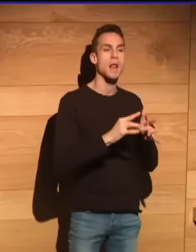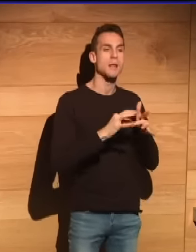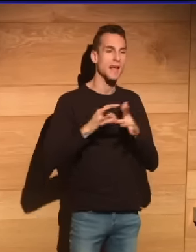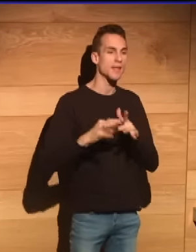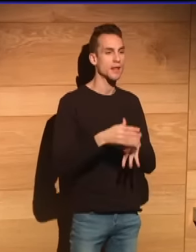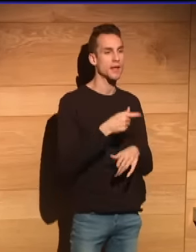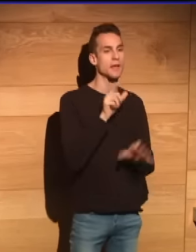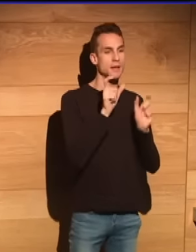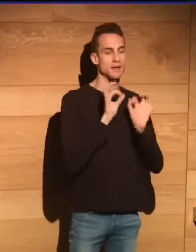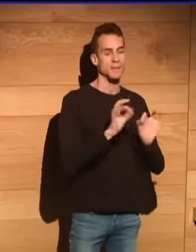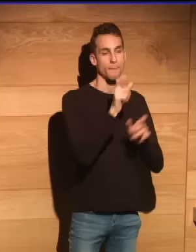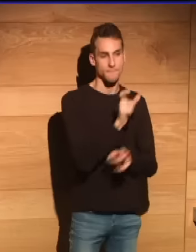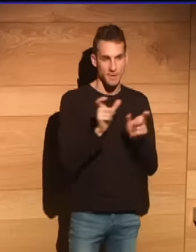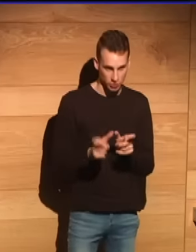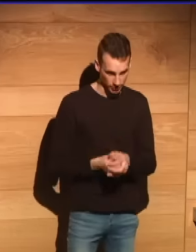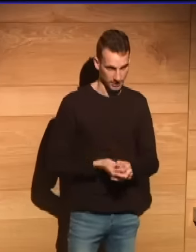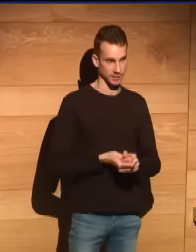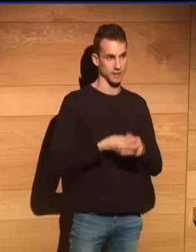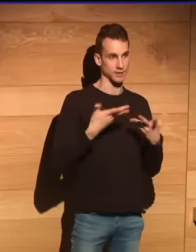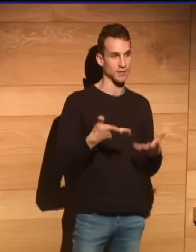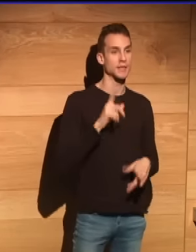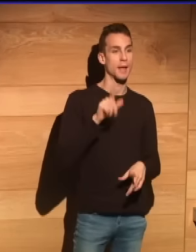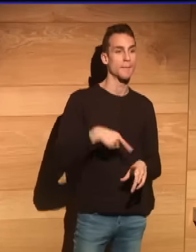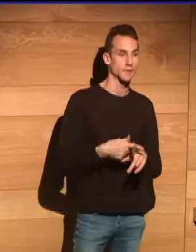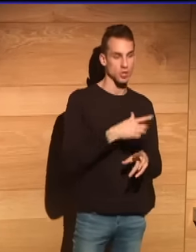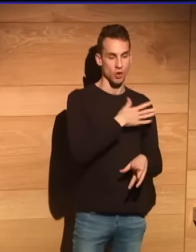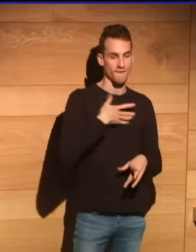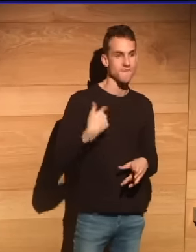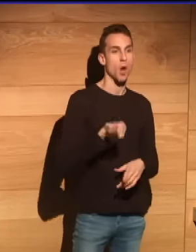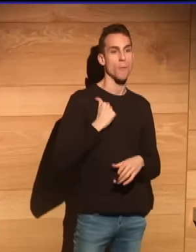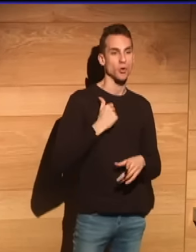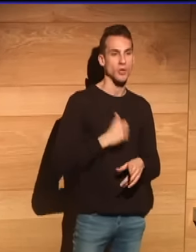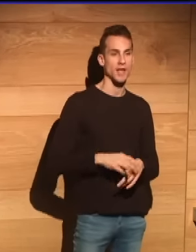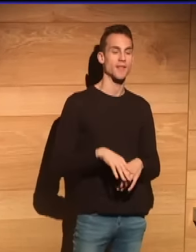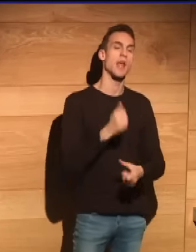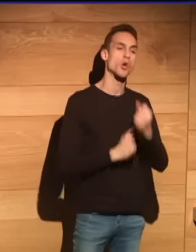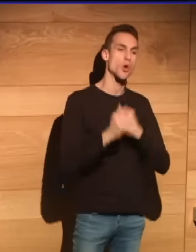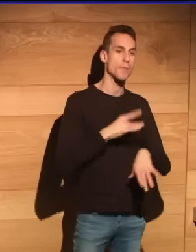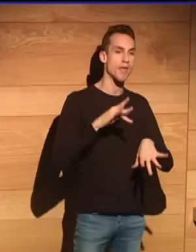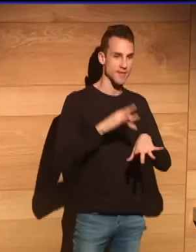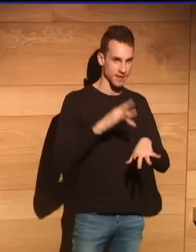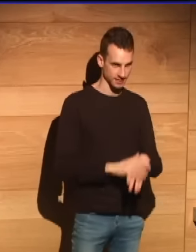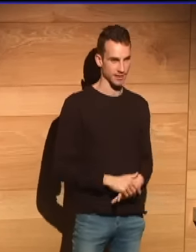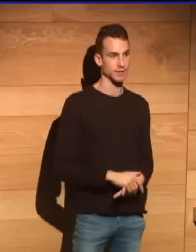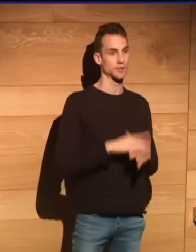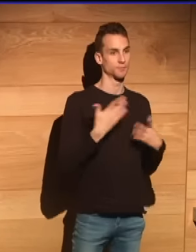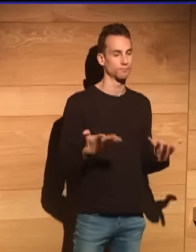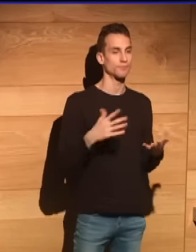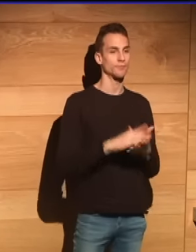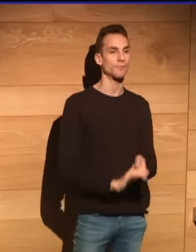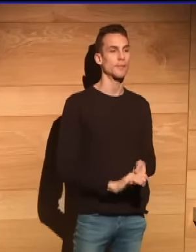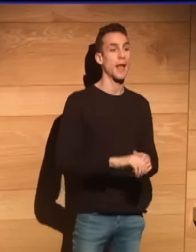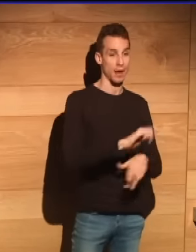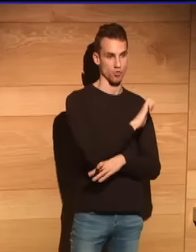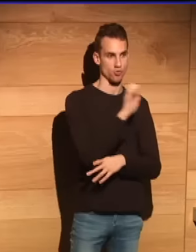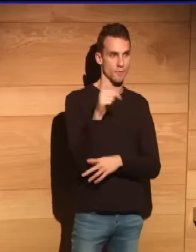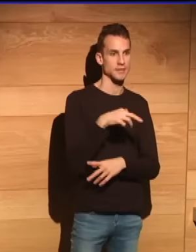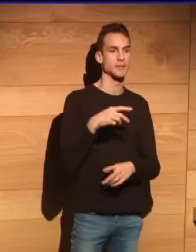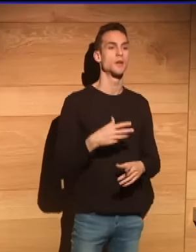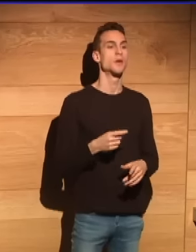la inteligencia artificial y de las oportunidades de la economía digital. Y en ese sentido, a nivel europeo, estamos hablando de recuperar lo que